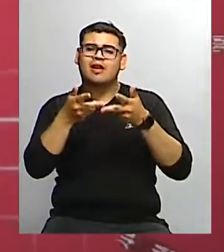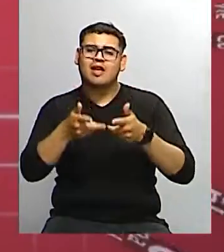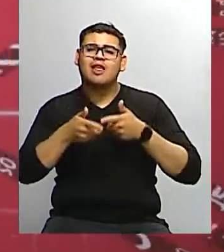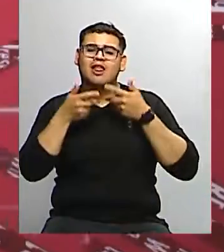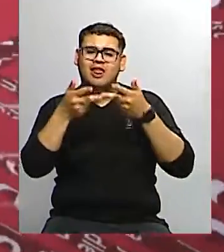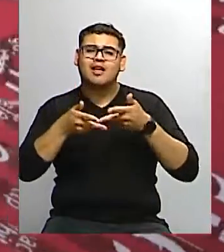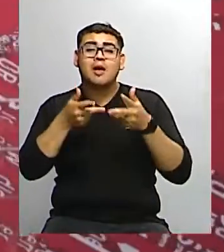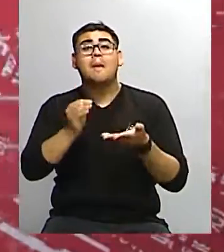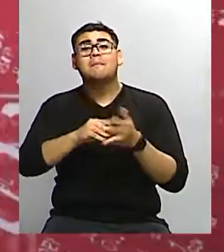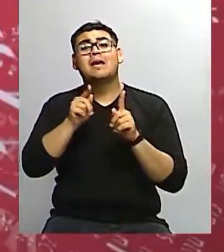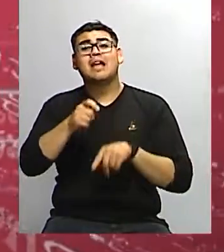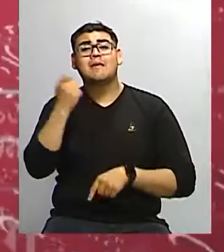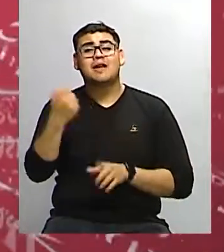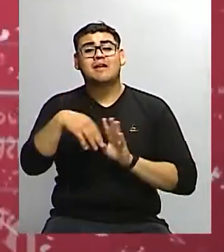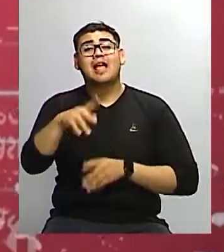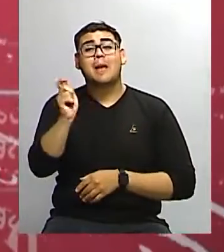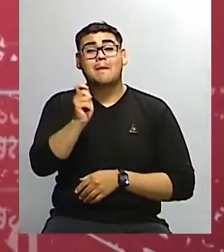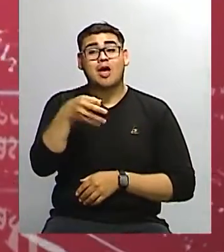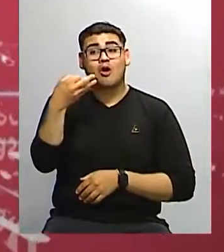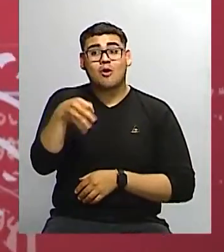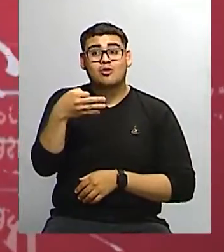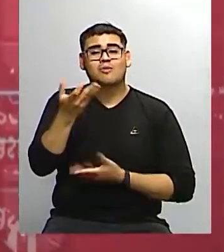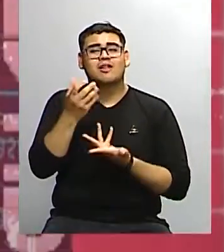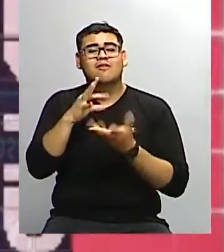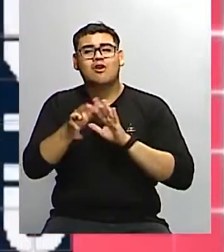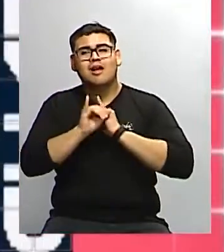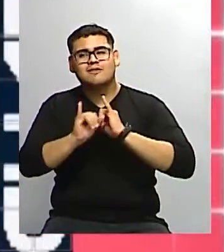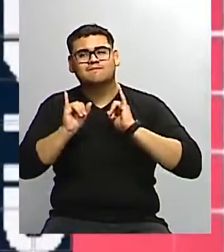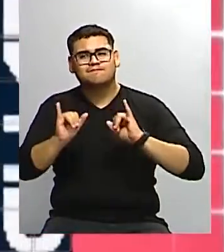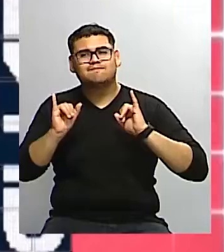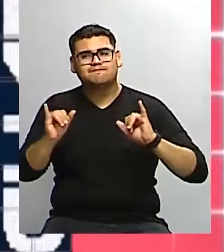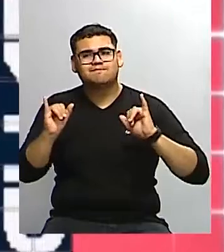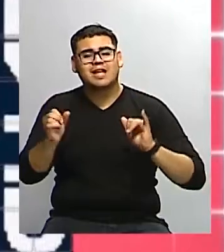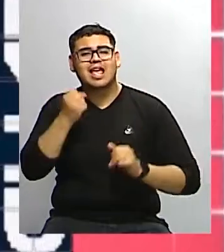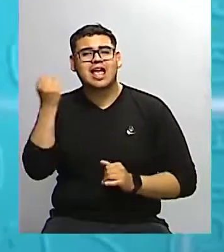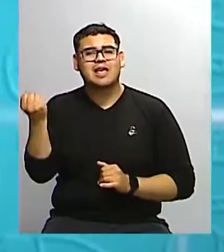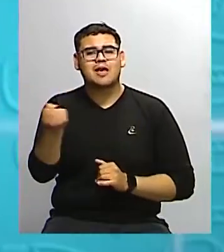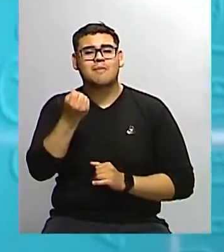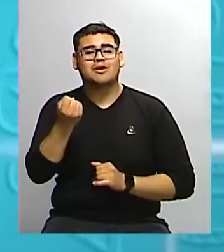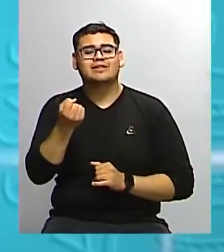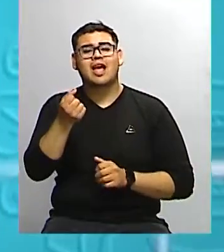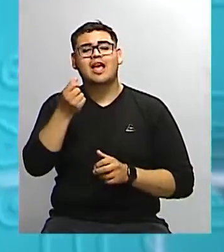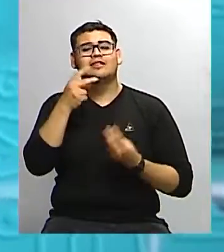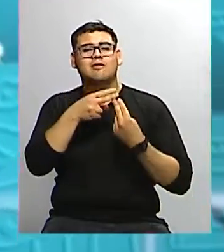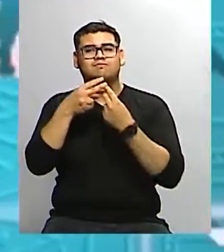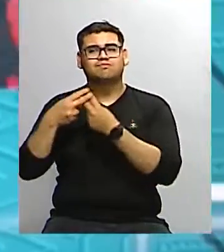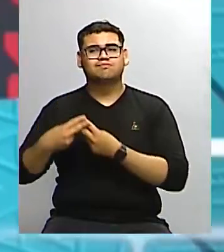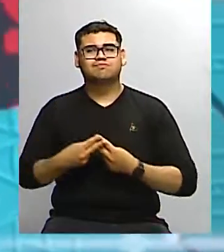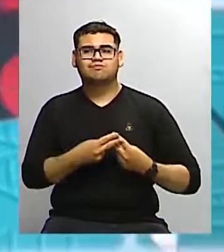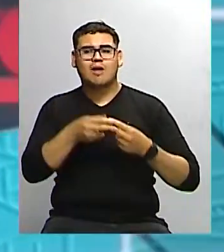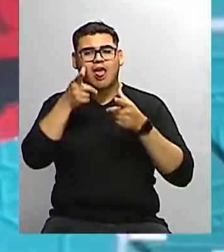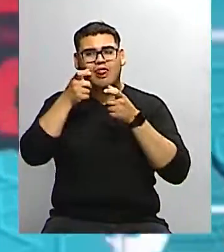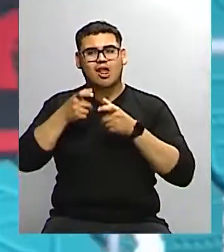de octubre, que se viene haciendo con estas campañas que incluso son a nivel mundial, de la importancia, sobre todo de los controles, ¿no? Las mujeres, creo